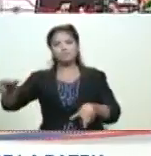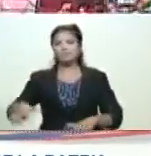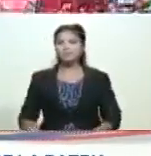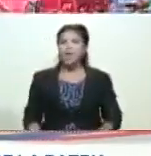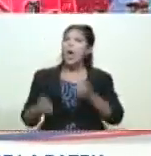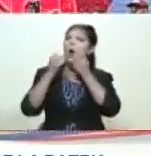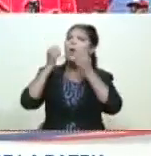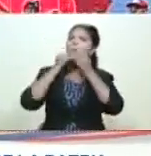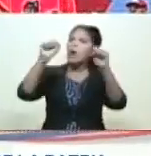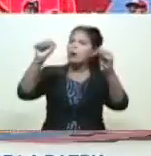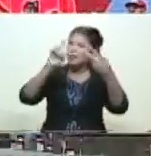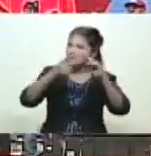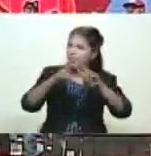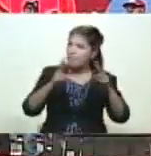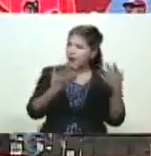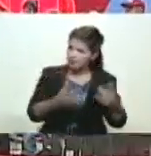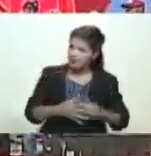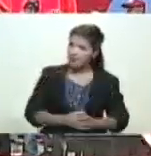¿Protesta pacífica?